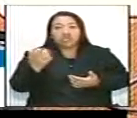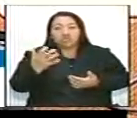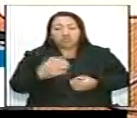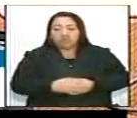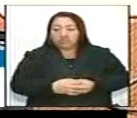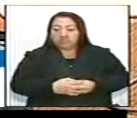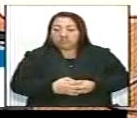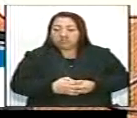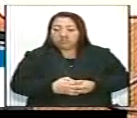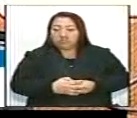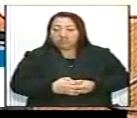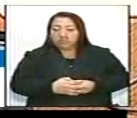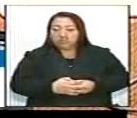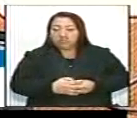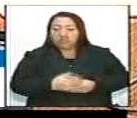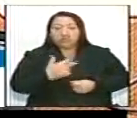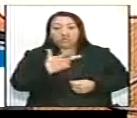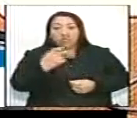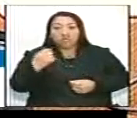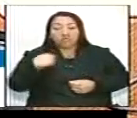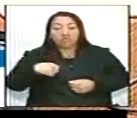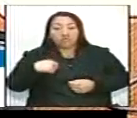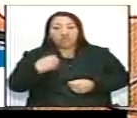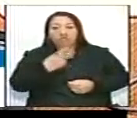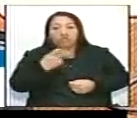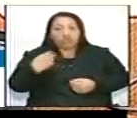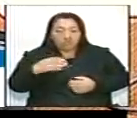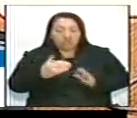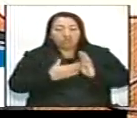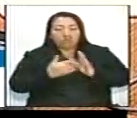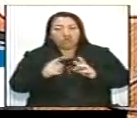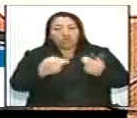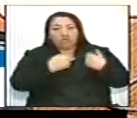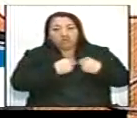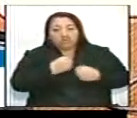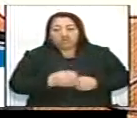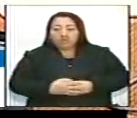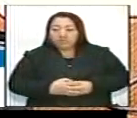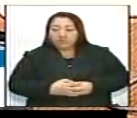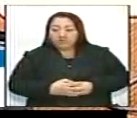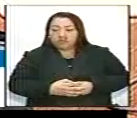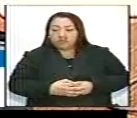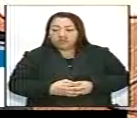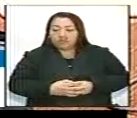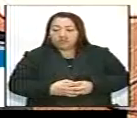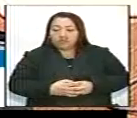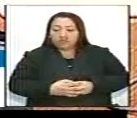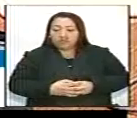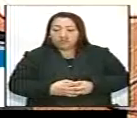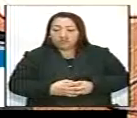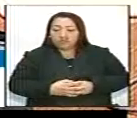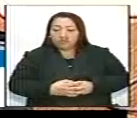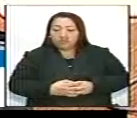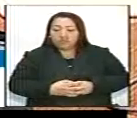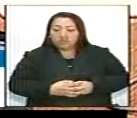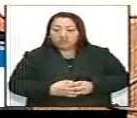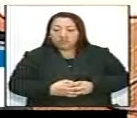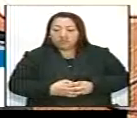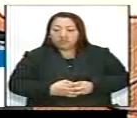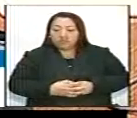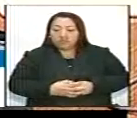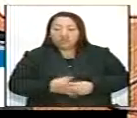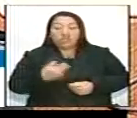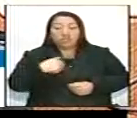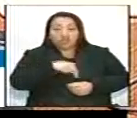municipios. De esos 300 municipios, 200 han presentado sus reconsideraciones o reclamos. Y nosotros ya hemos tenido que